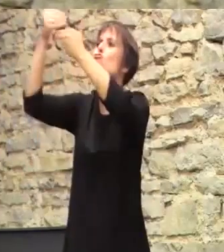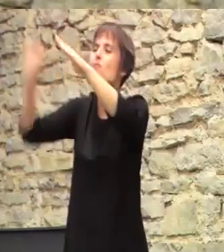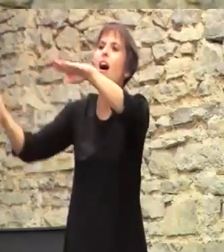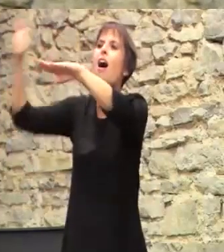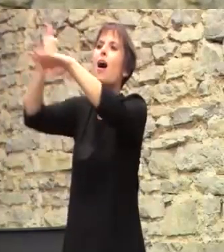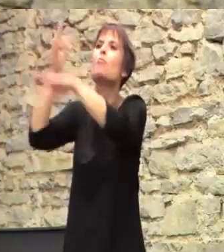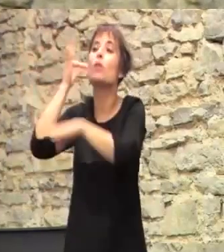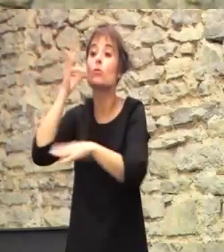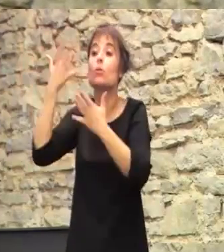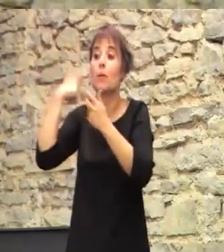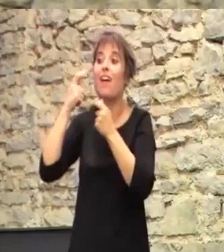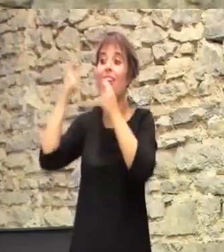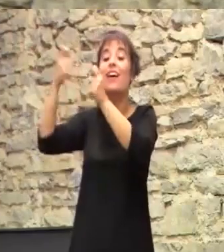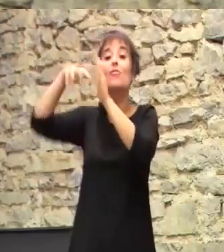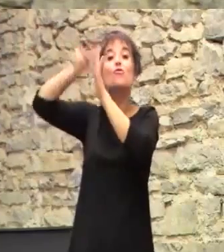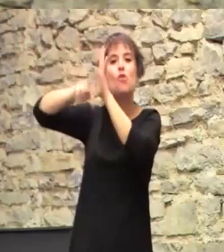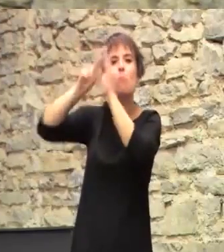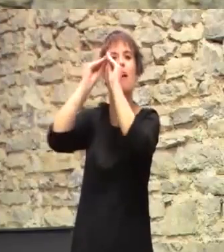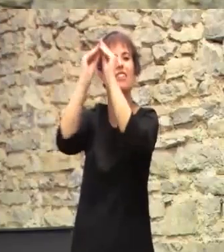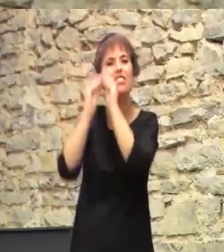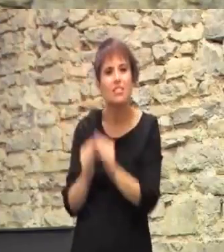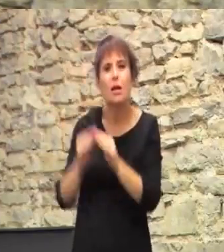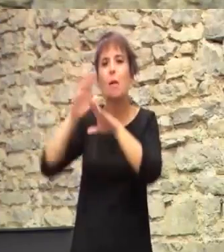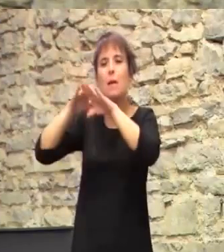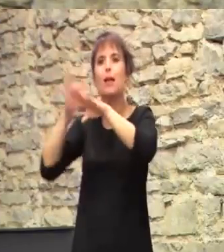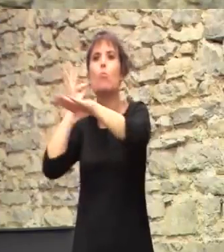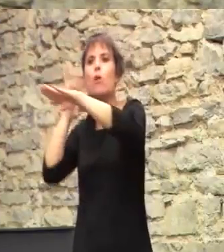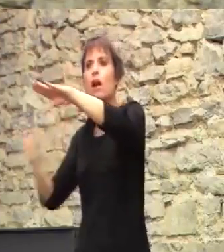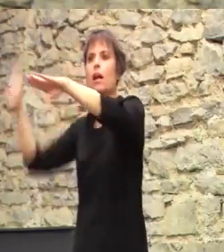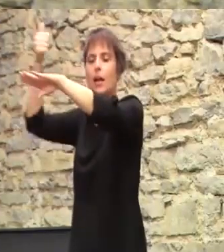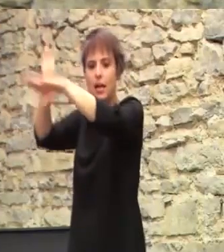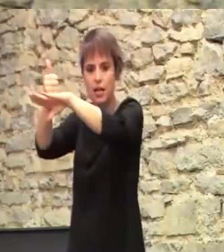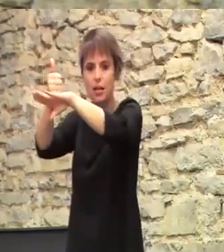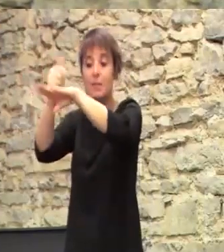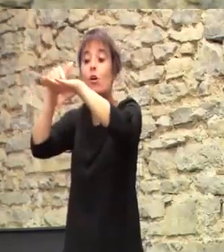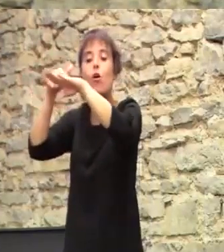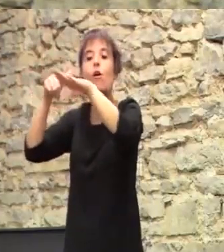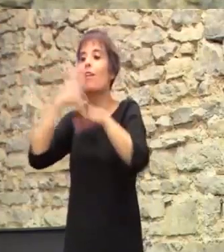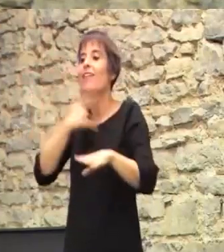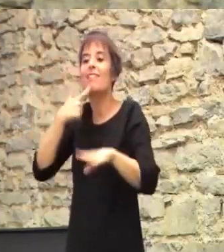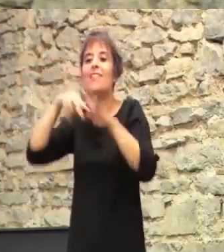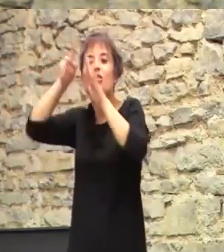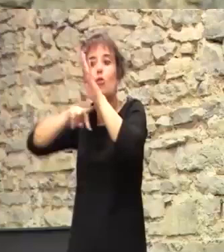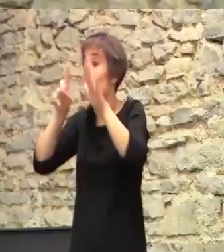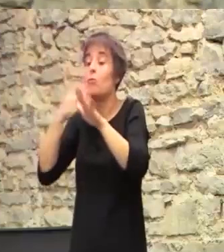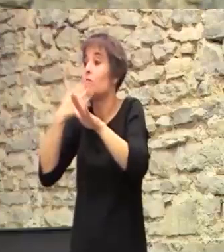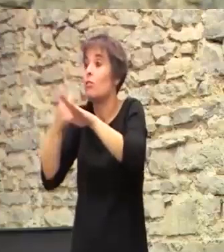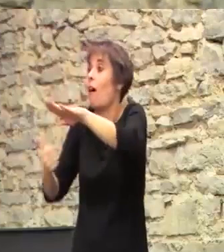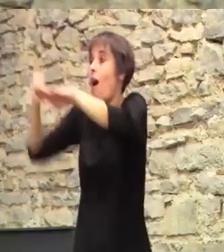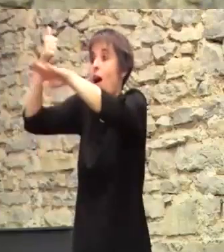algunas medidas que hagan que se pueda llegar pero no por las medidas sino porque si no nos